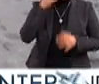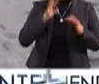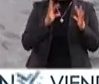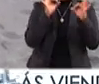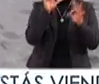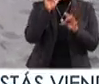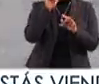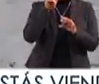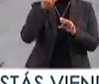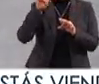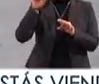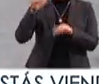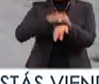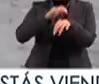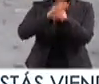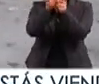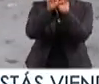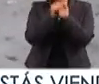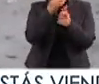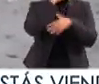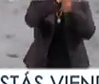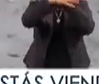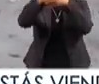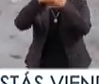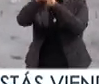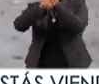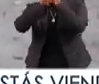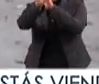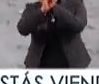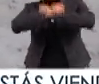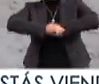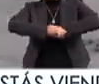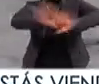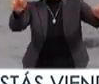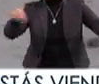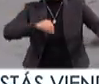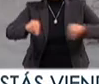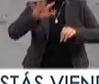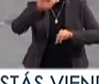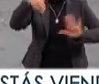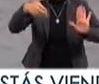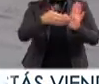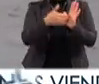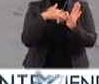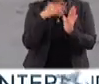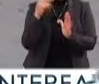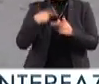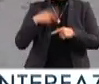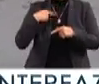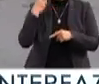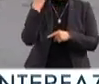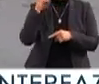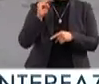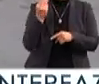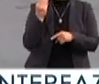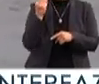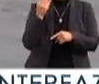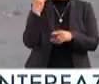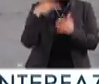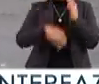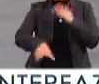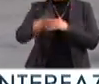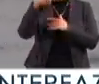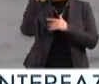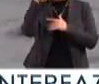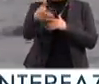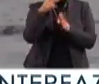de Let's Do It y un grupo de amigos lograron con un video en internet movilizar a 50.000 estonios el 3 de mayo de 2008